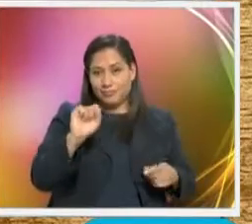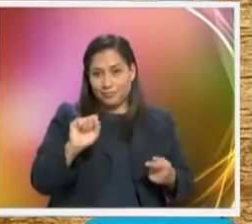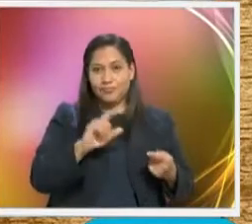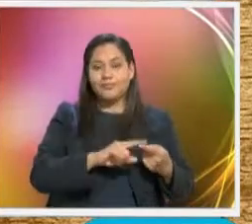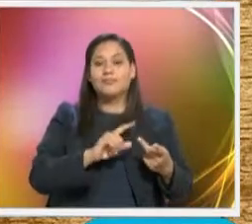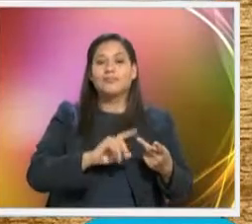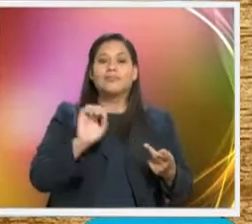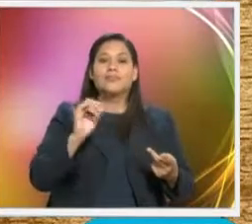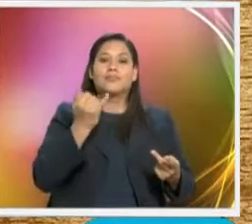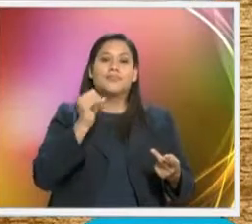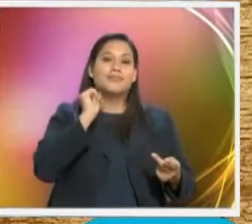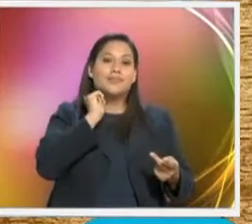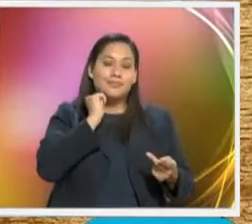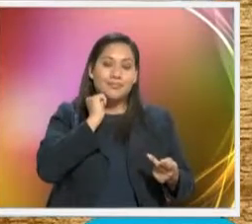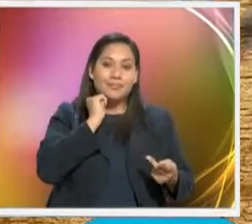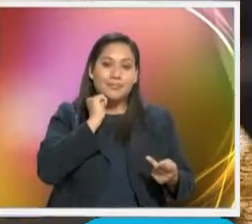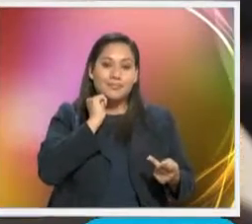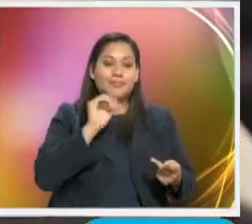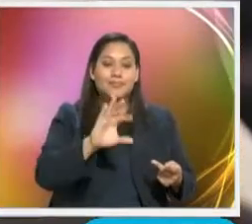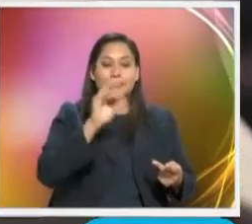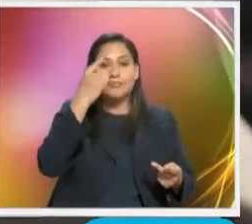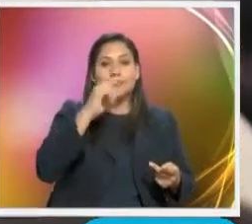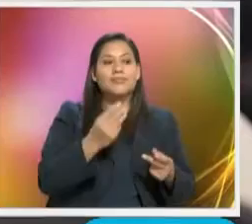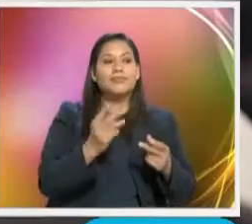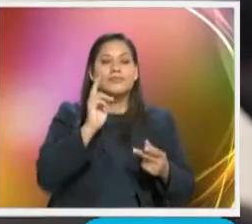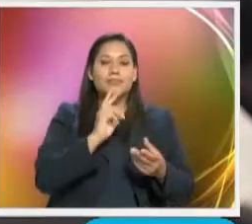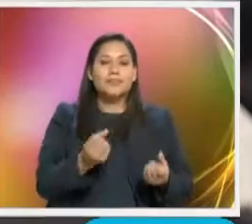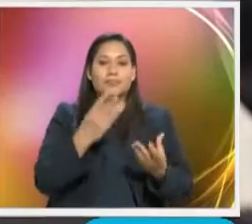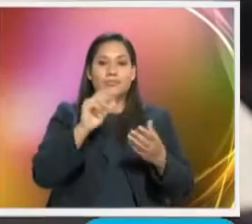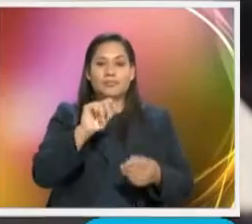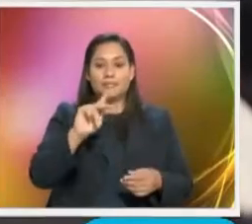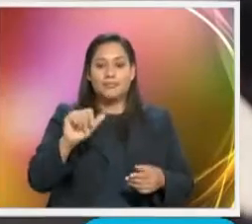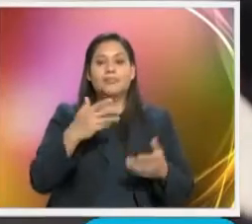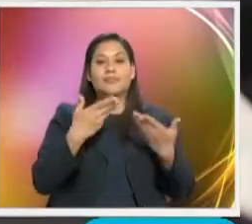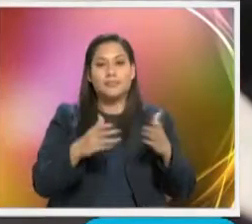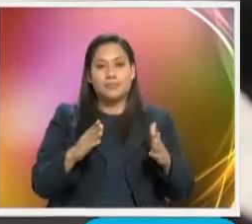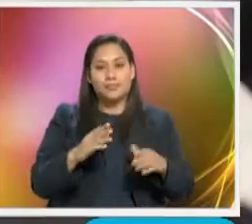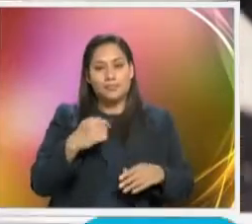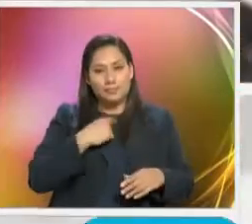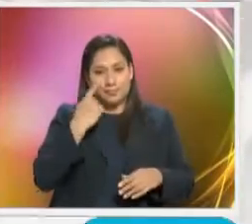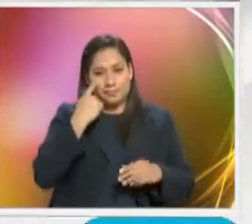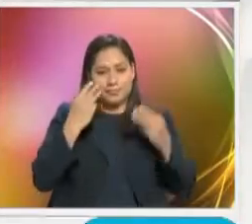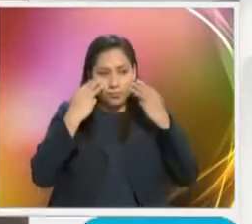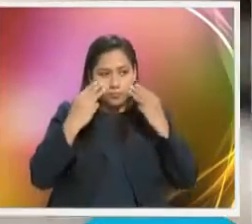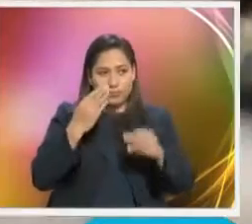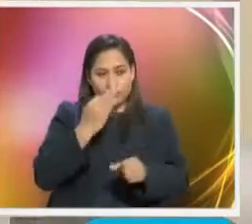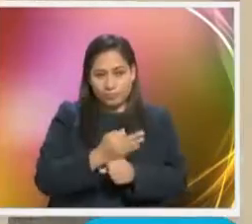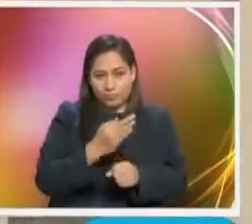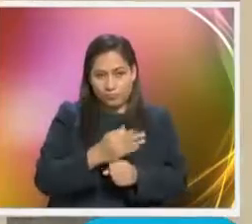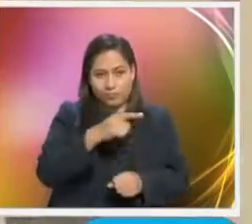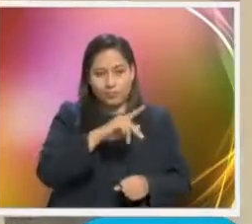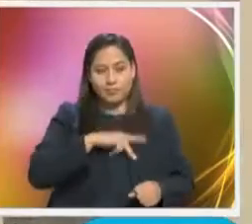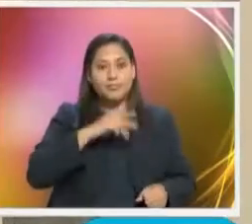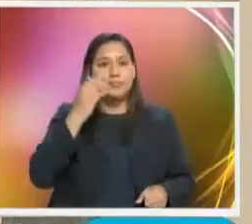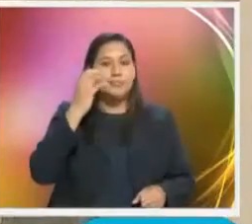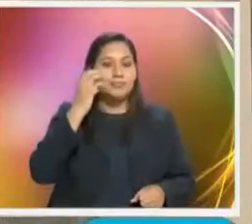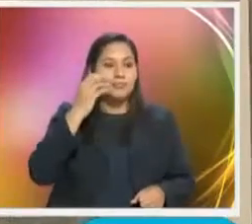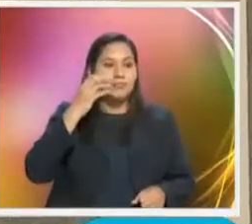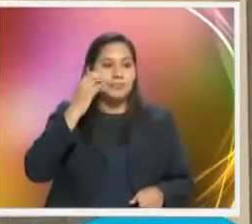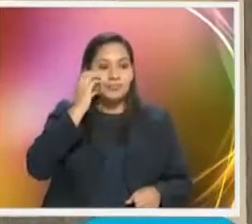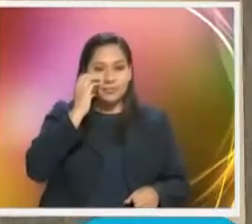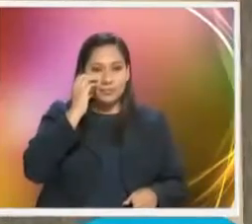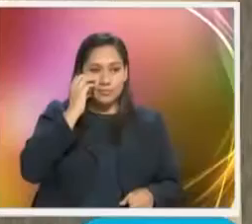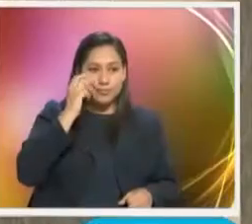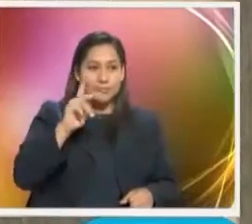como en los Android tienen una opción para ver cuántas aplicaciones están abiertas. Yo les muestro, por ejemplo, en este momento en mi teléfono y están viendo a